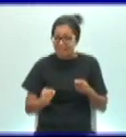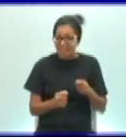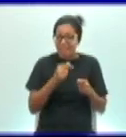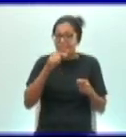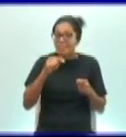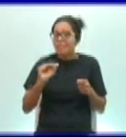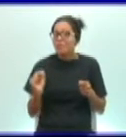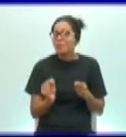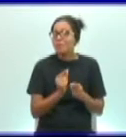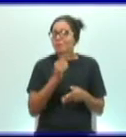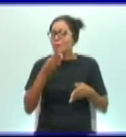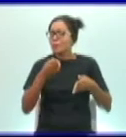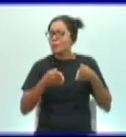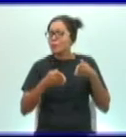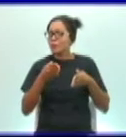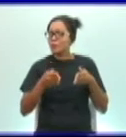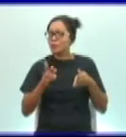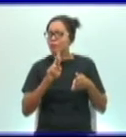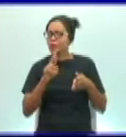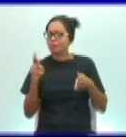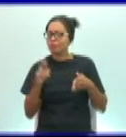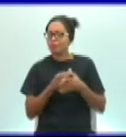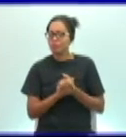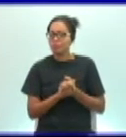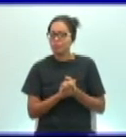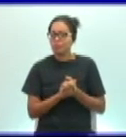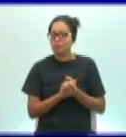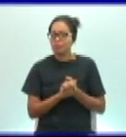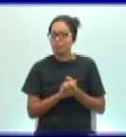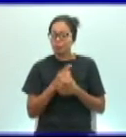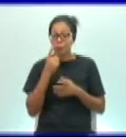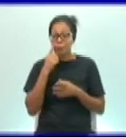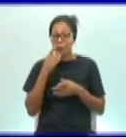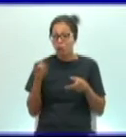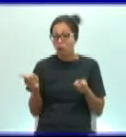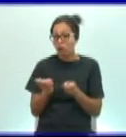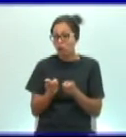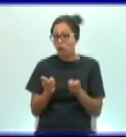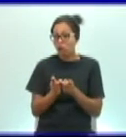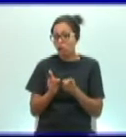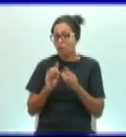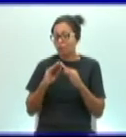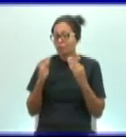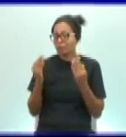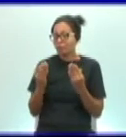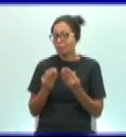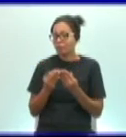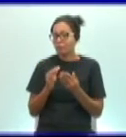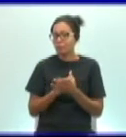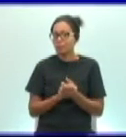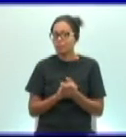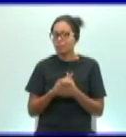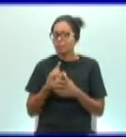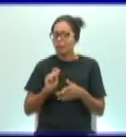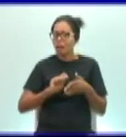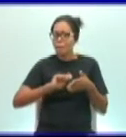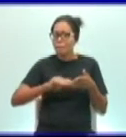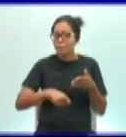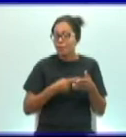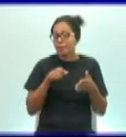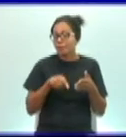revolución. Como yo le doy la síntesis de todo ello. Firmada en la Comandancia de La Plata, donde se proscriben